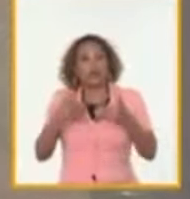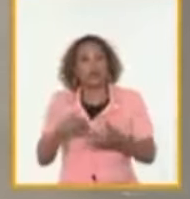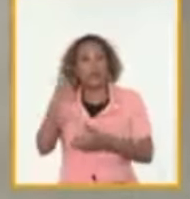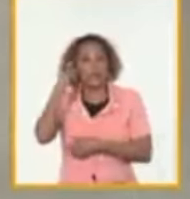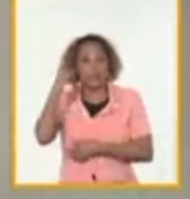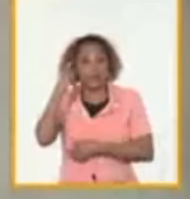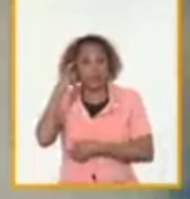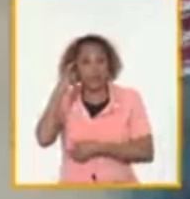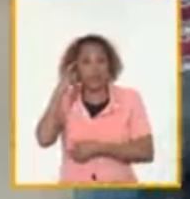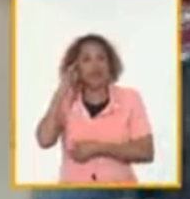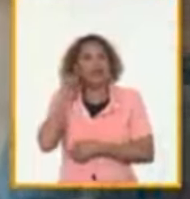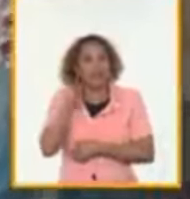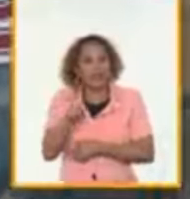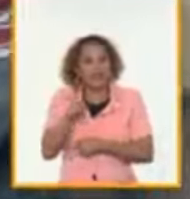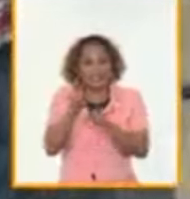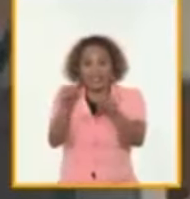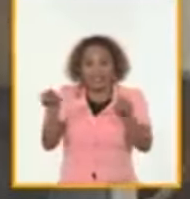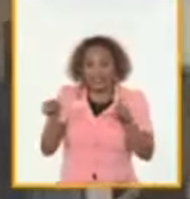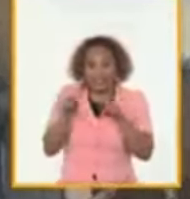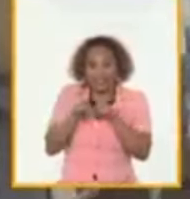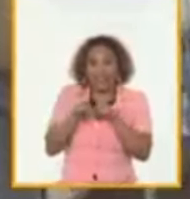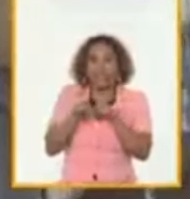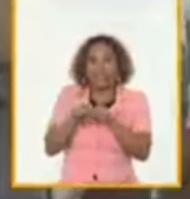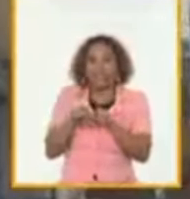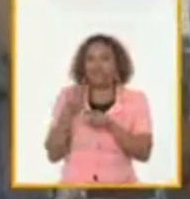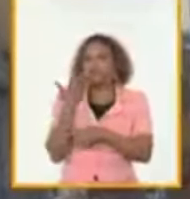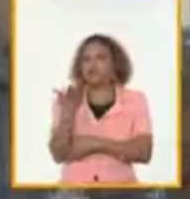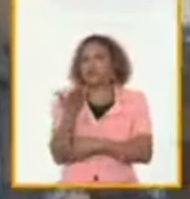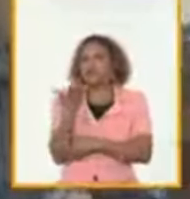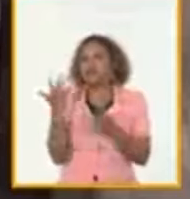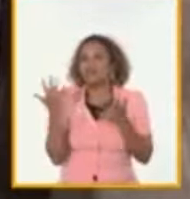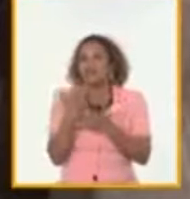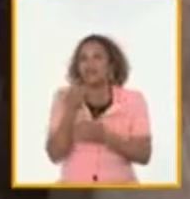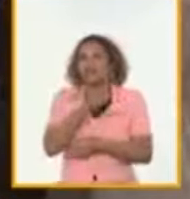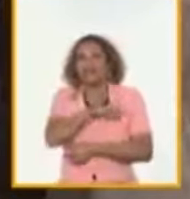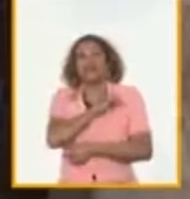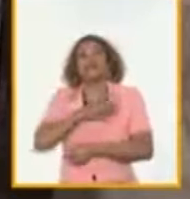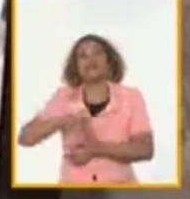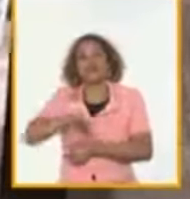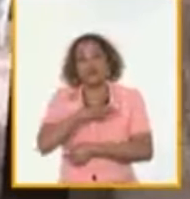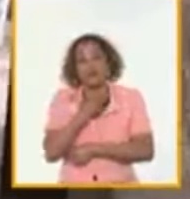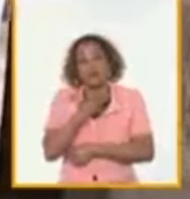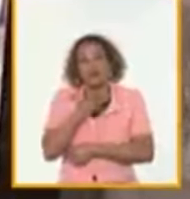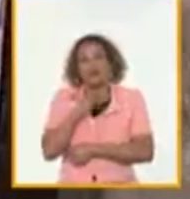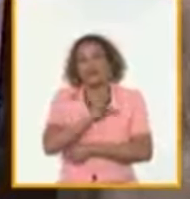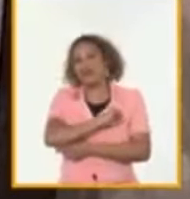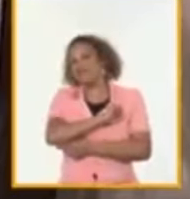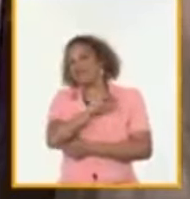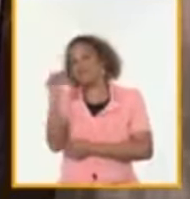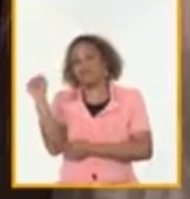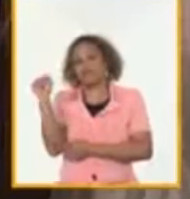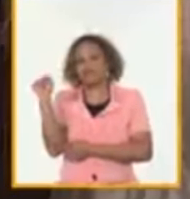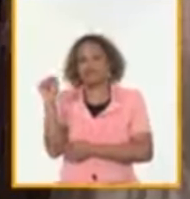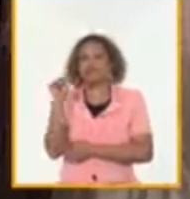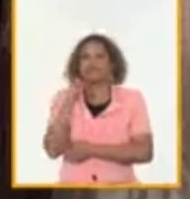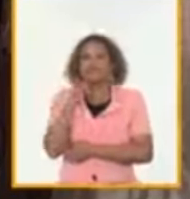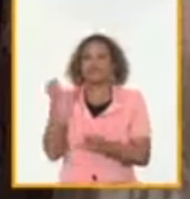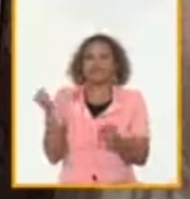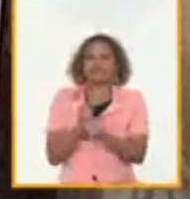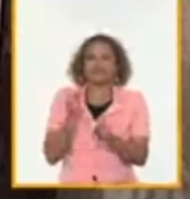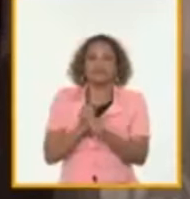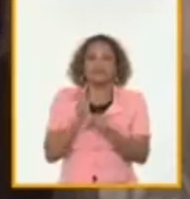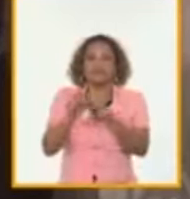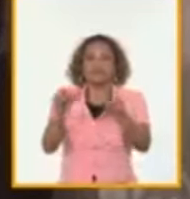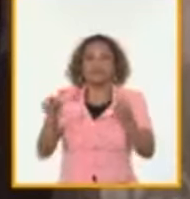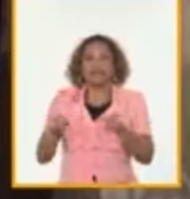audiovisual eso fue una petición popular por mucho tiempo hasta que logramos logramos hacerla se trabajó en la sala de